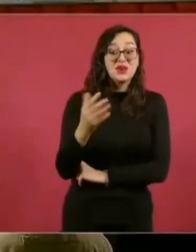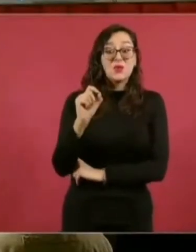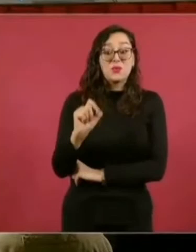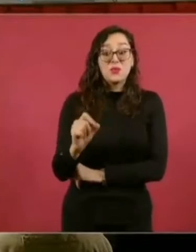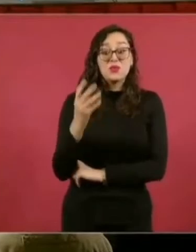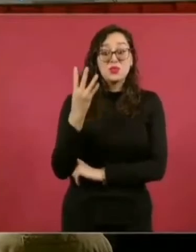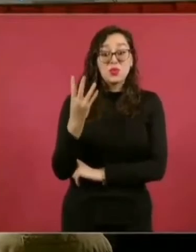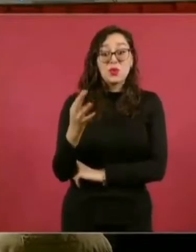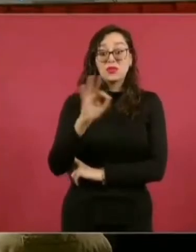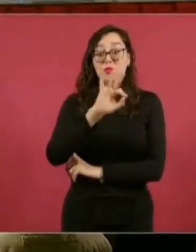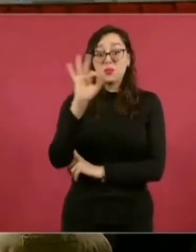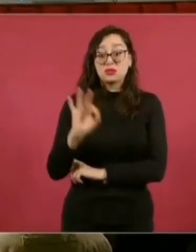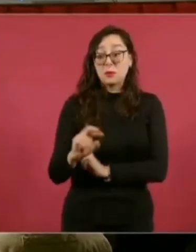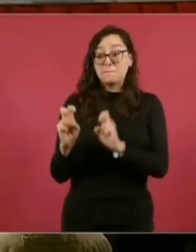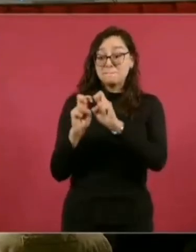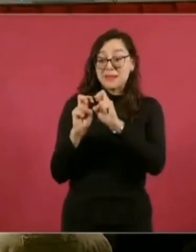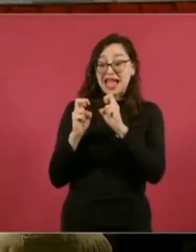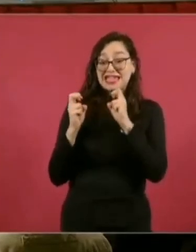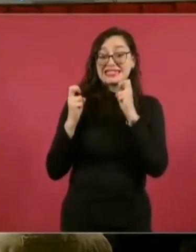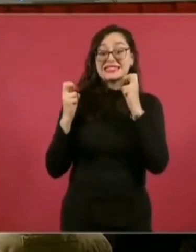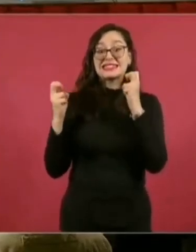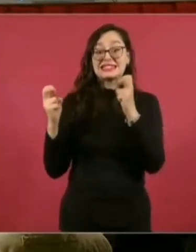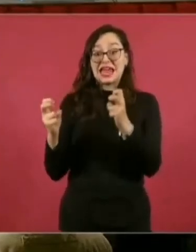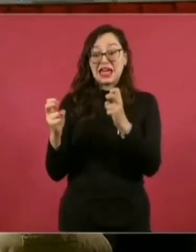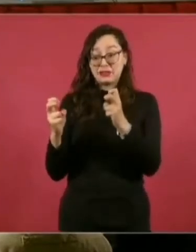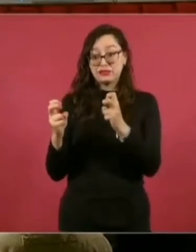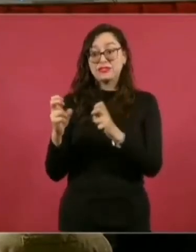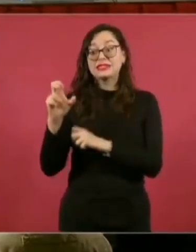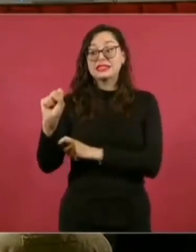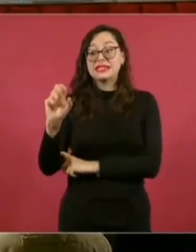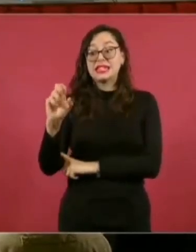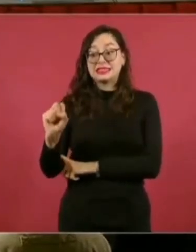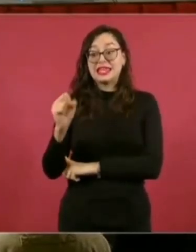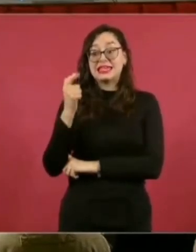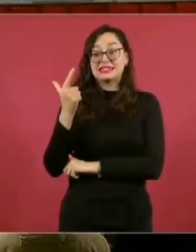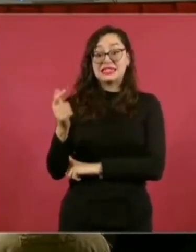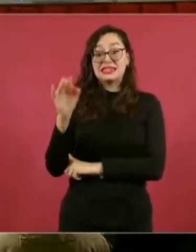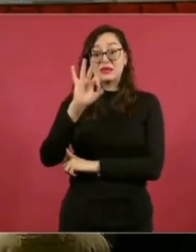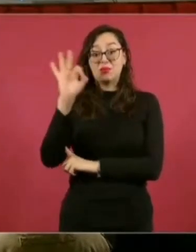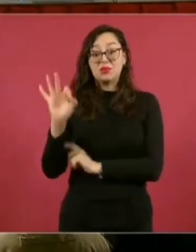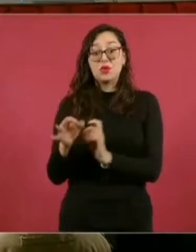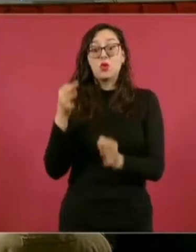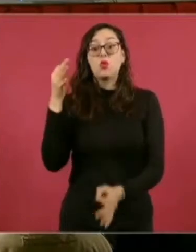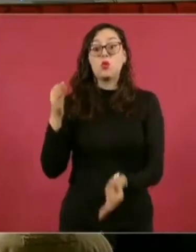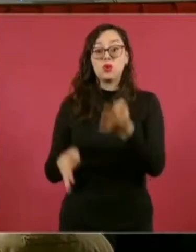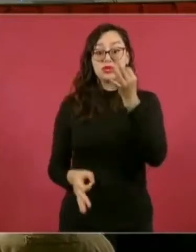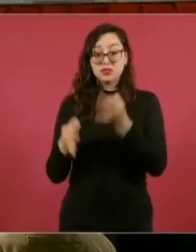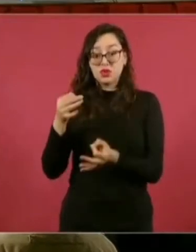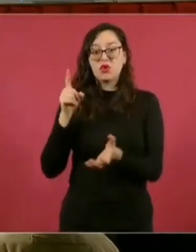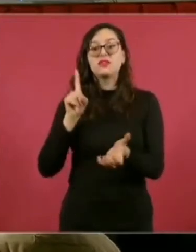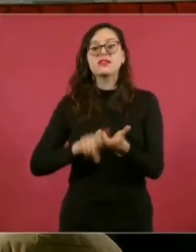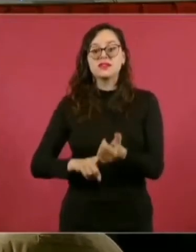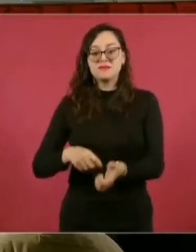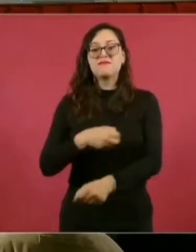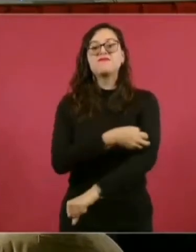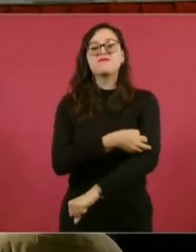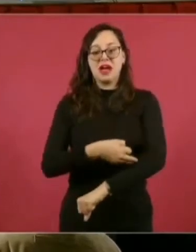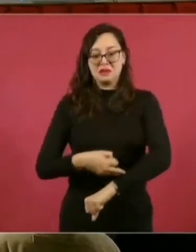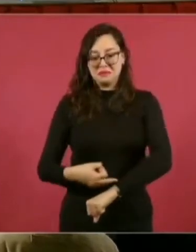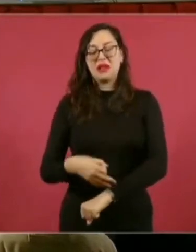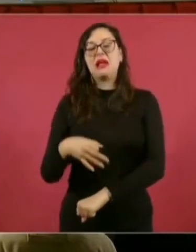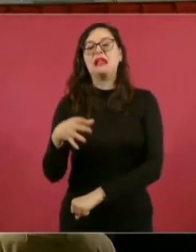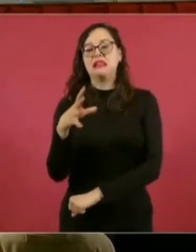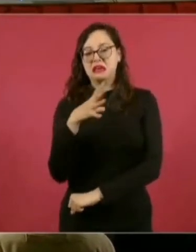85,4% de los magistrados y el 67% de los jueces tienen familiares en el